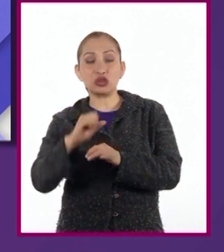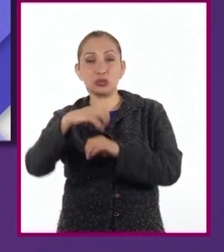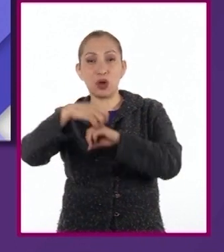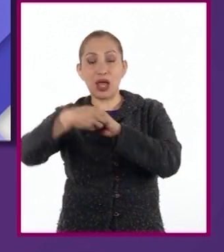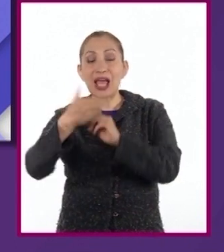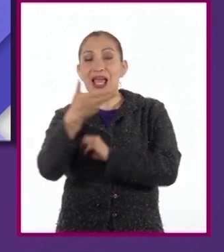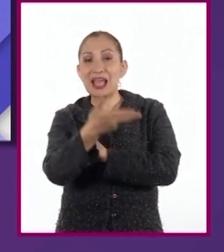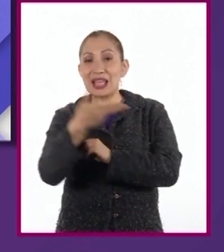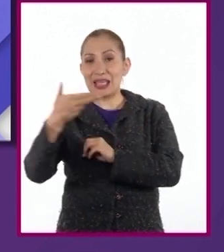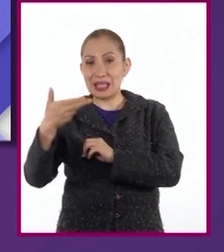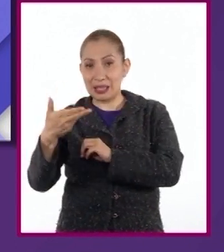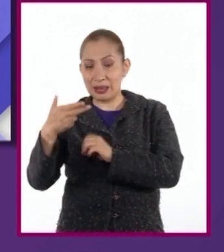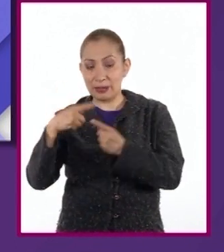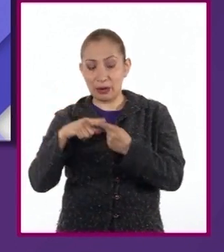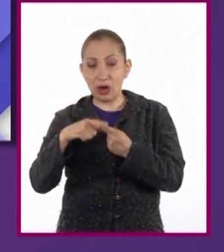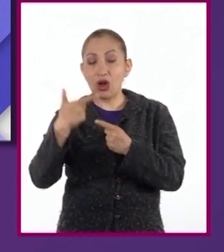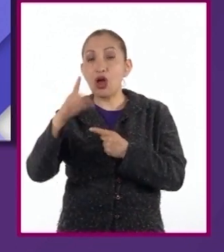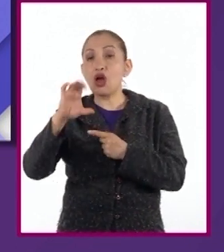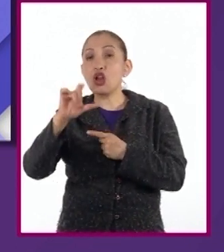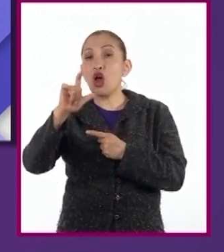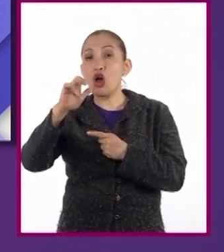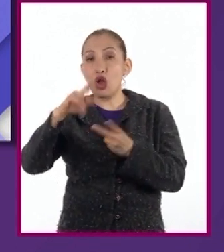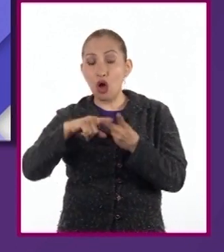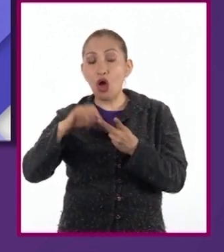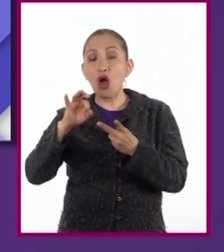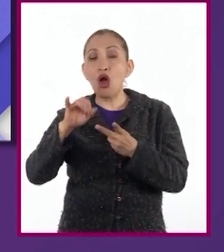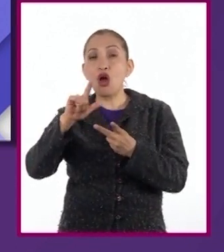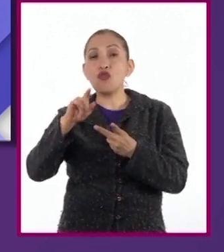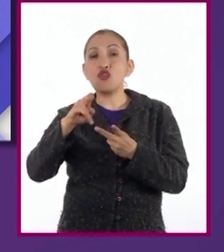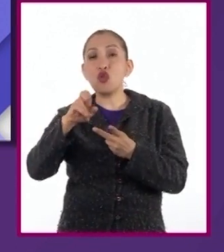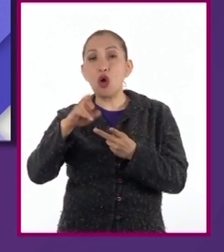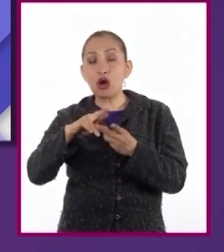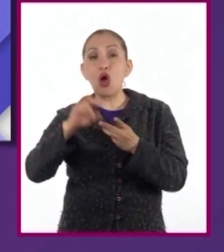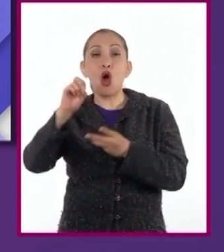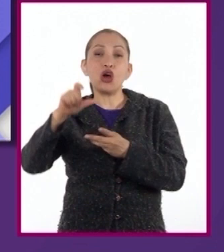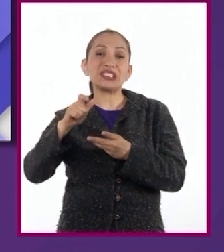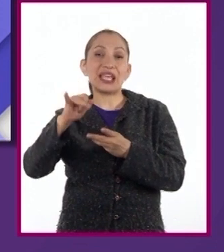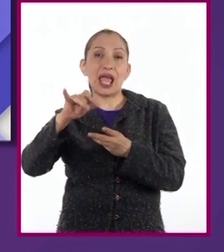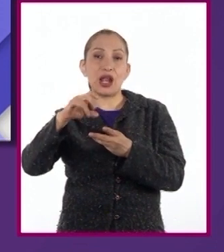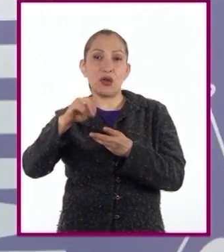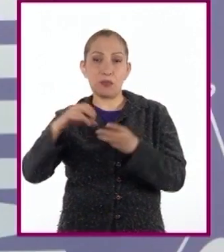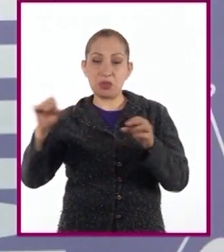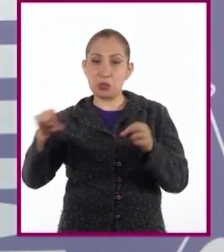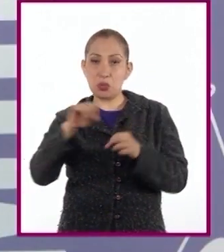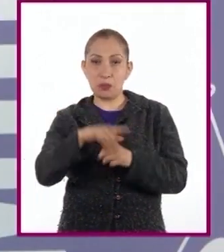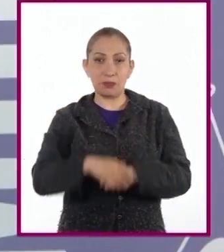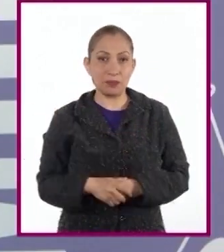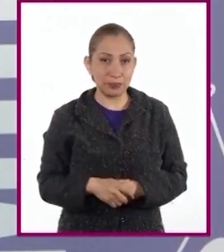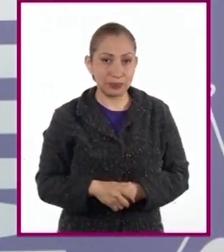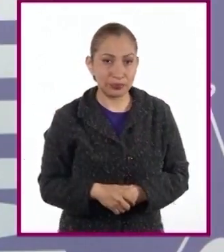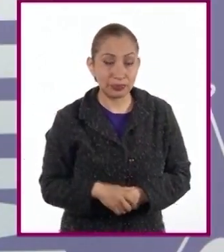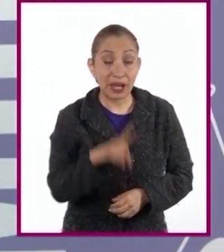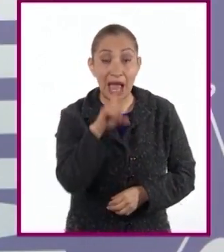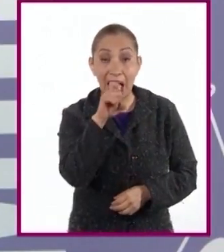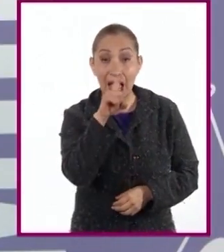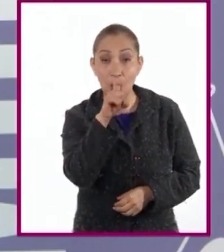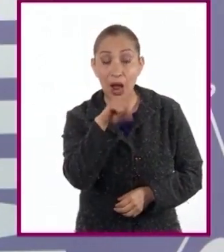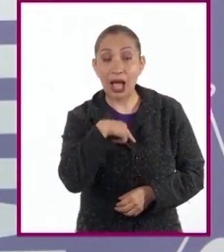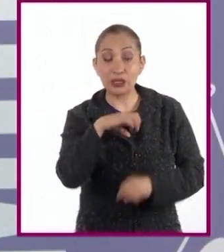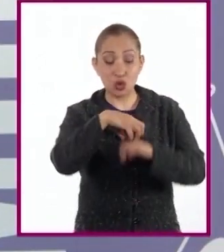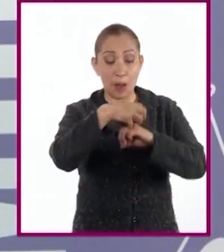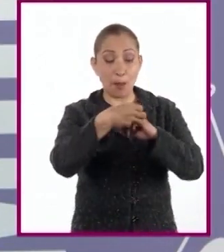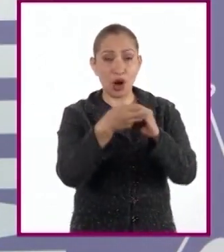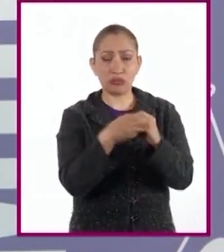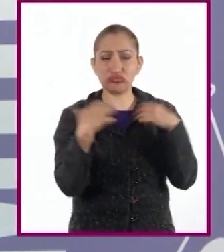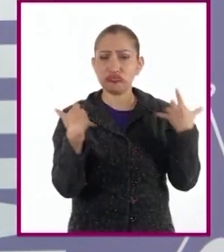de hidrógeno, cloro, flúor o de oxígeno. El agua es una